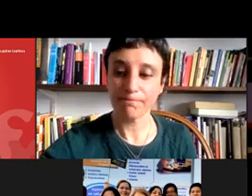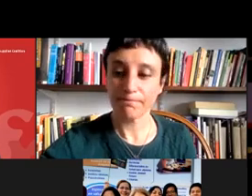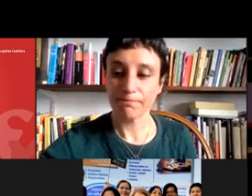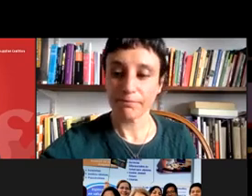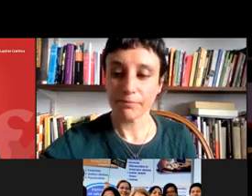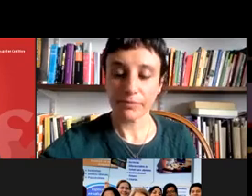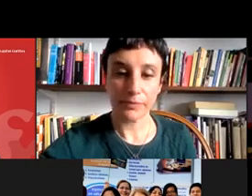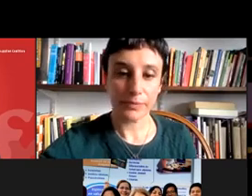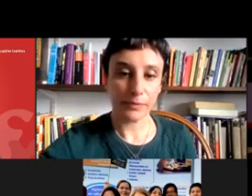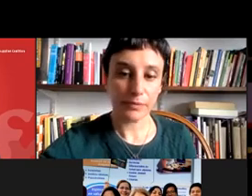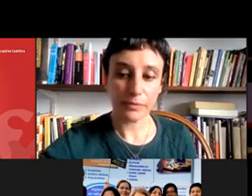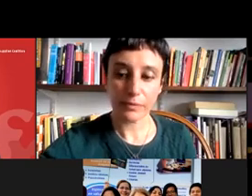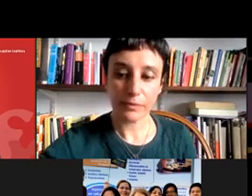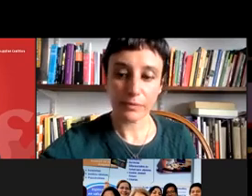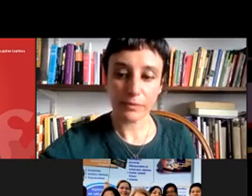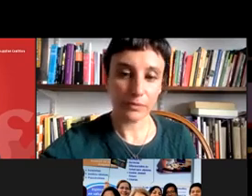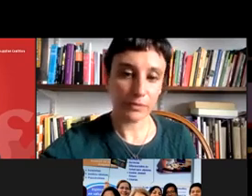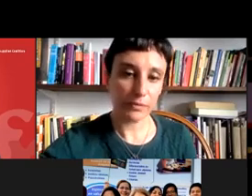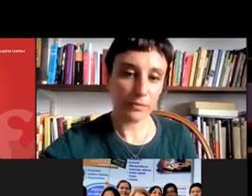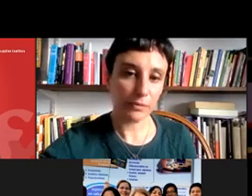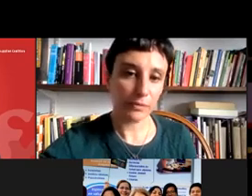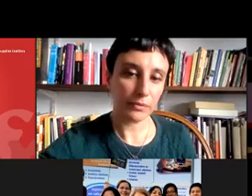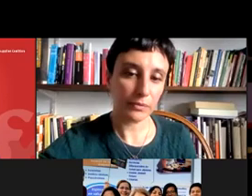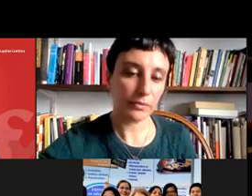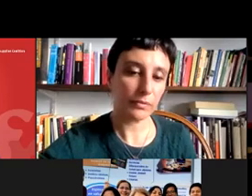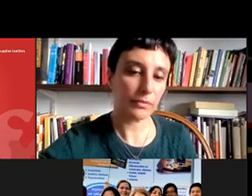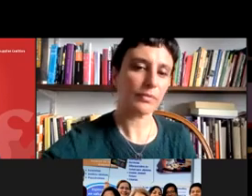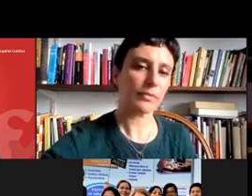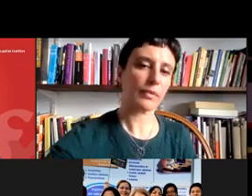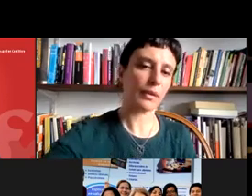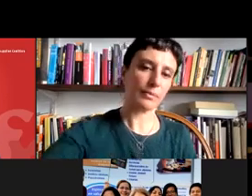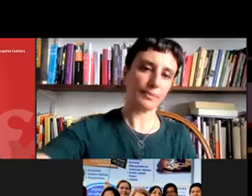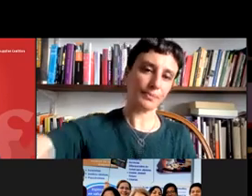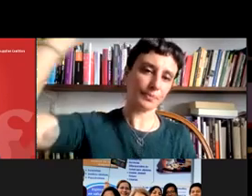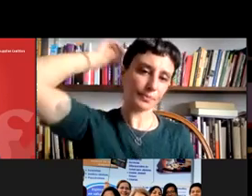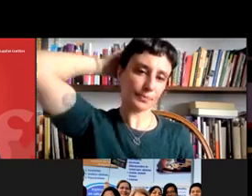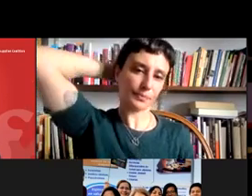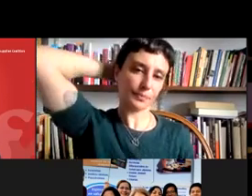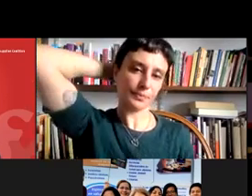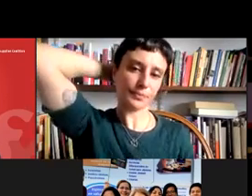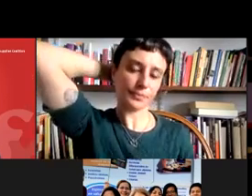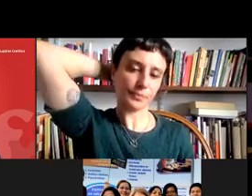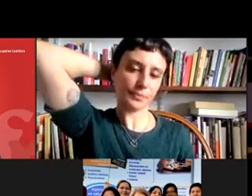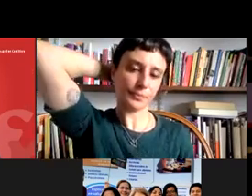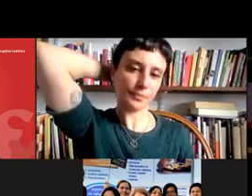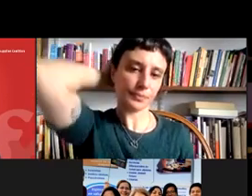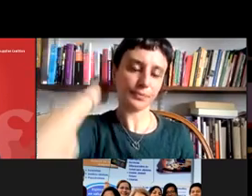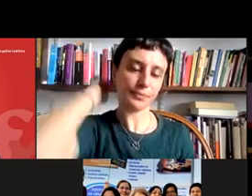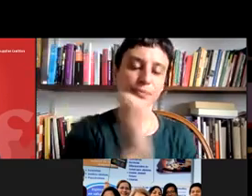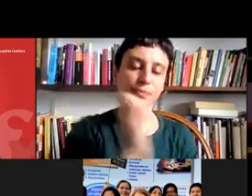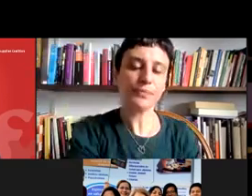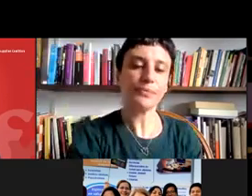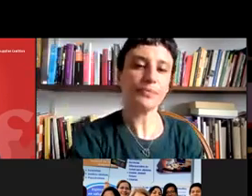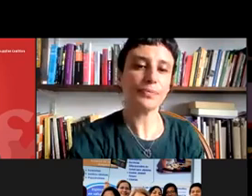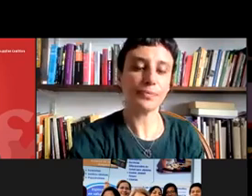adolescente, que es lo más difícil, es sacar de la consulta a estas madres que es mi nena y hablo por ella, no